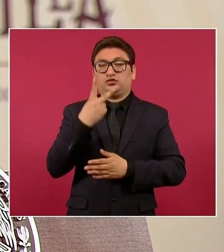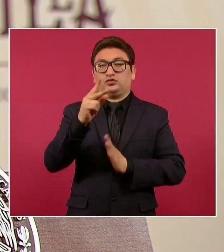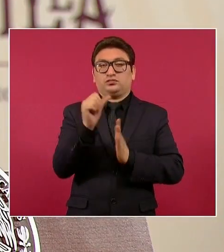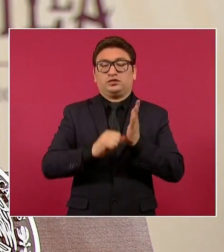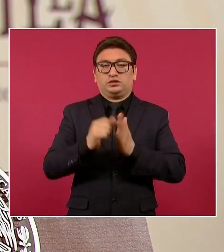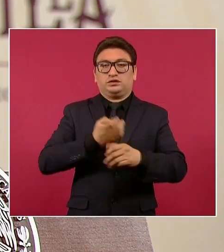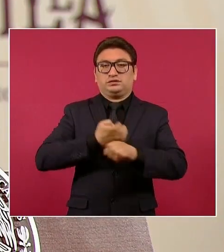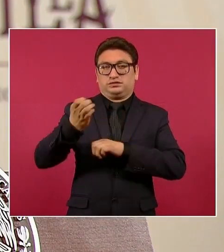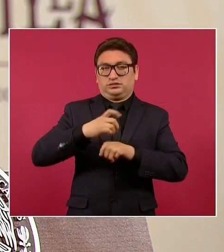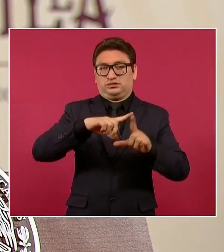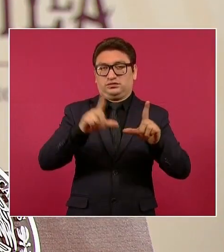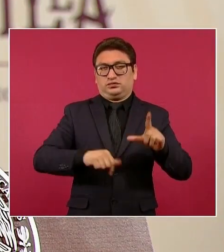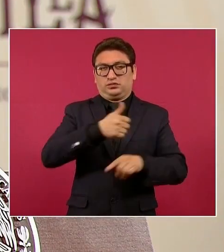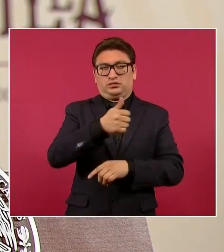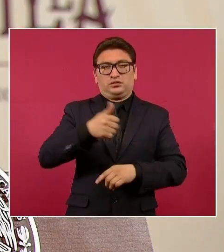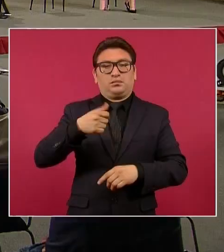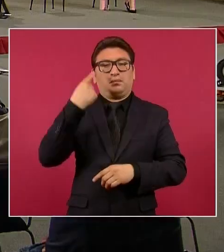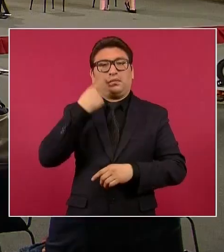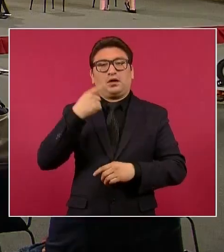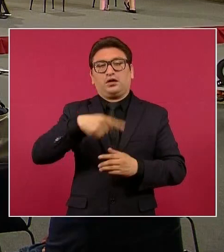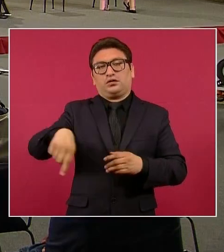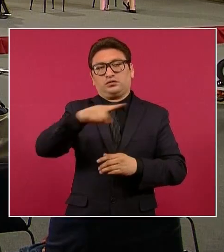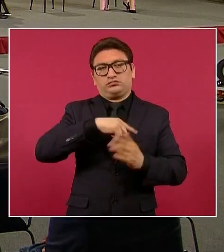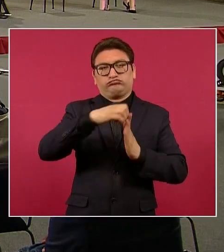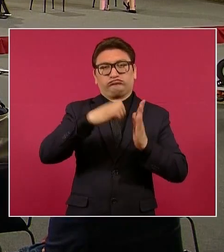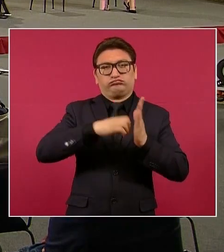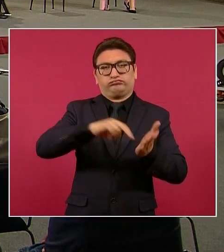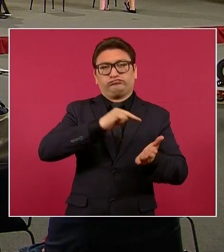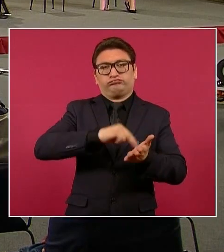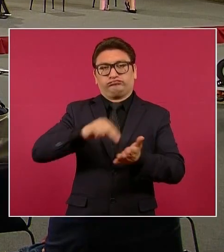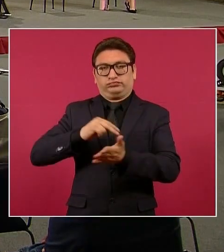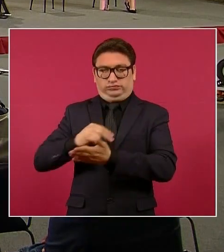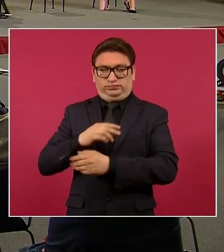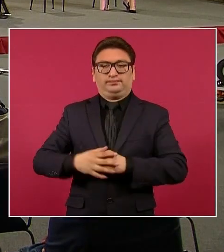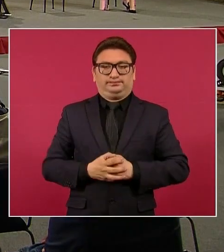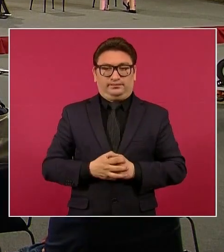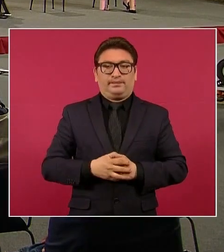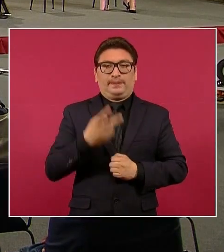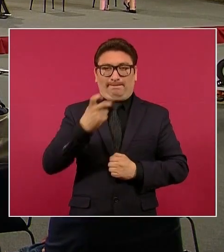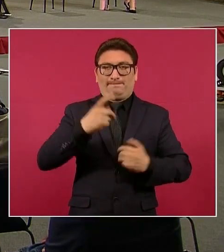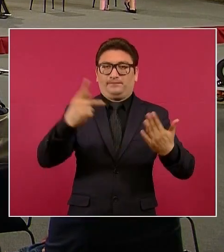de la República para también tener esta firma de escrituras. Y